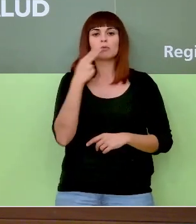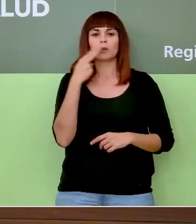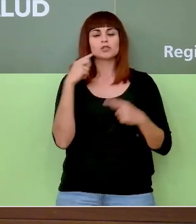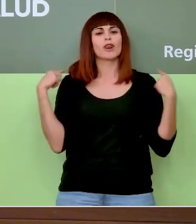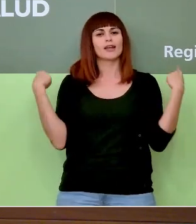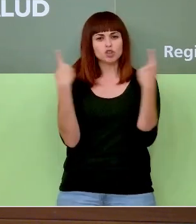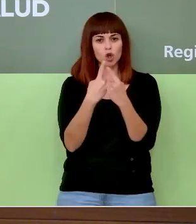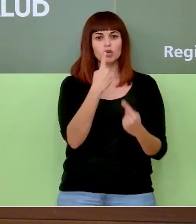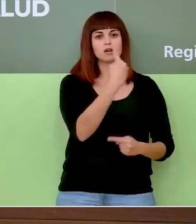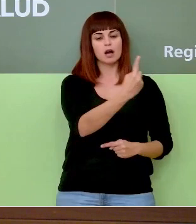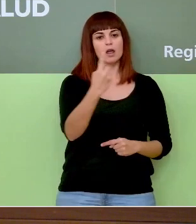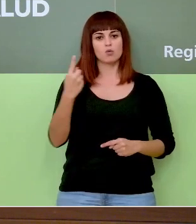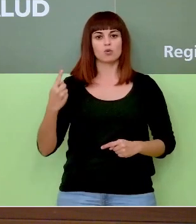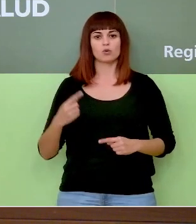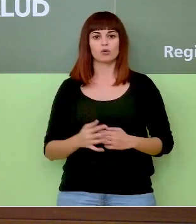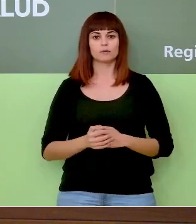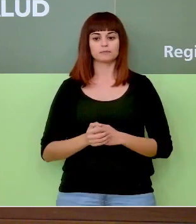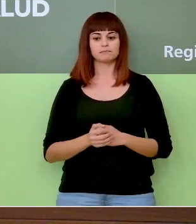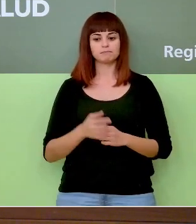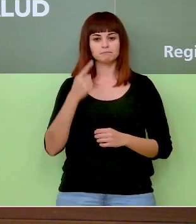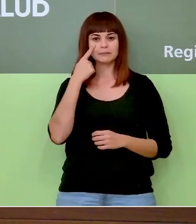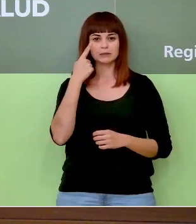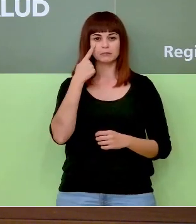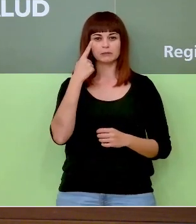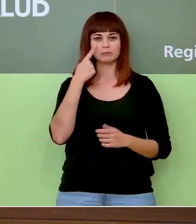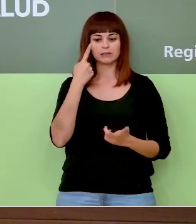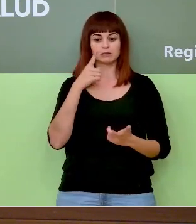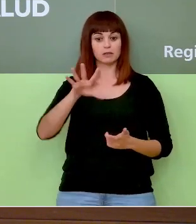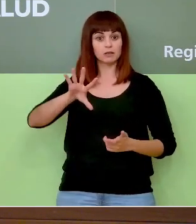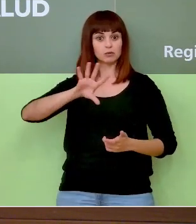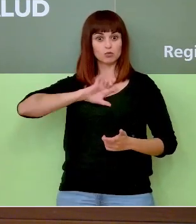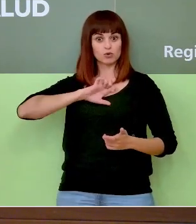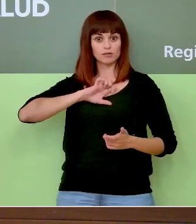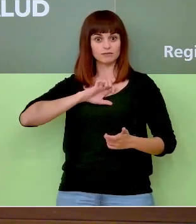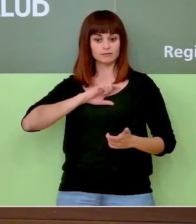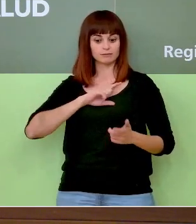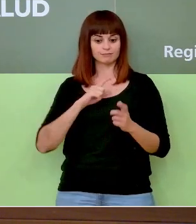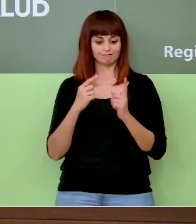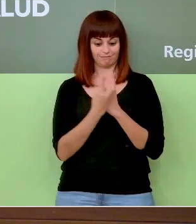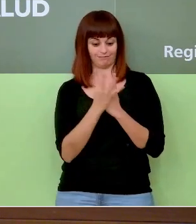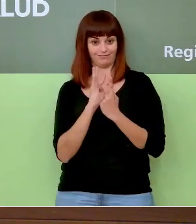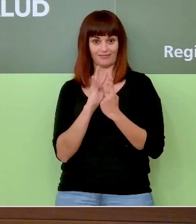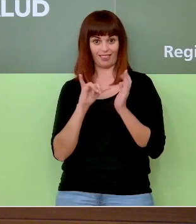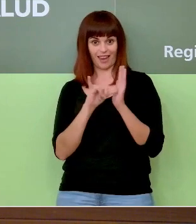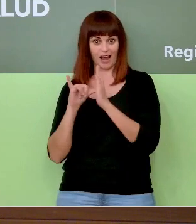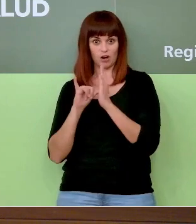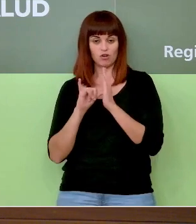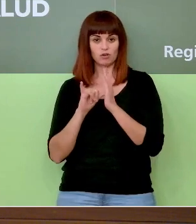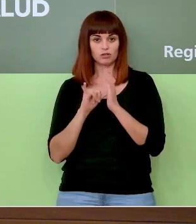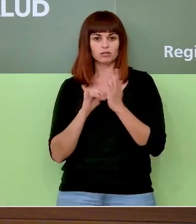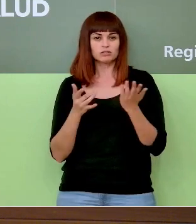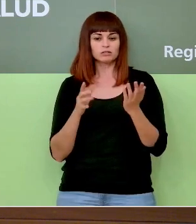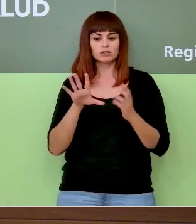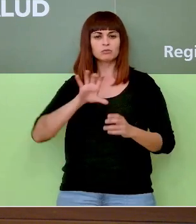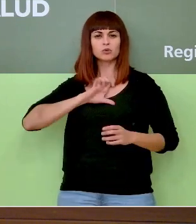y cada uno de nosotros. Hemos detectado como la mayoría de los contactos estrechos que resultan contagiados en los brotes declarados, el contagio